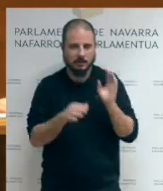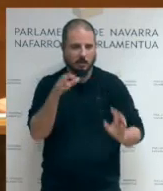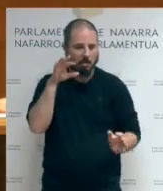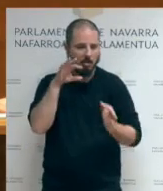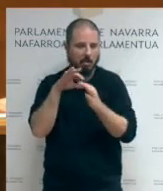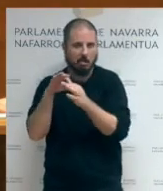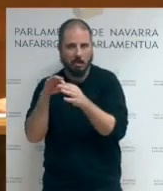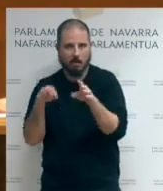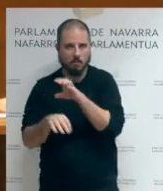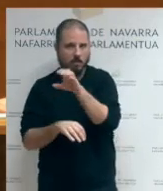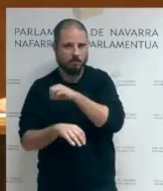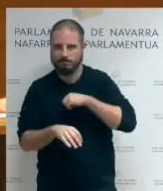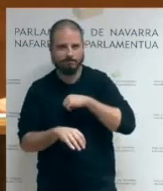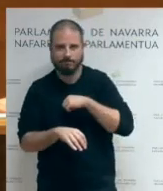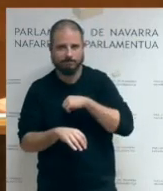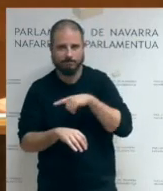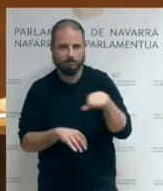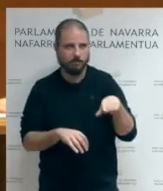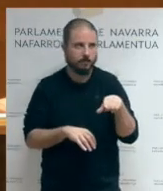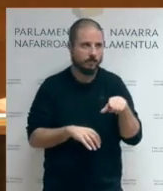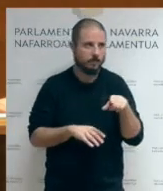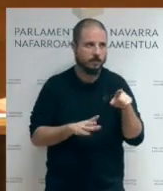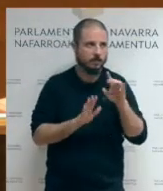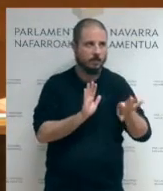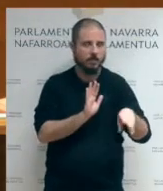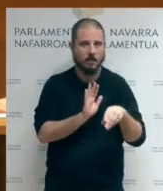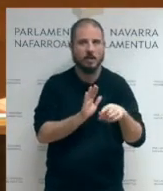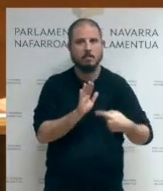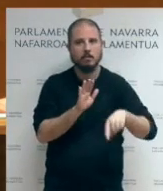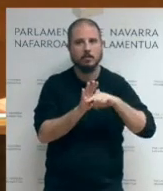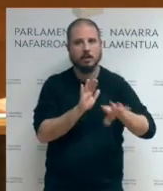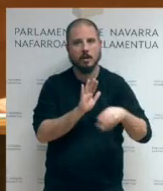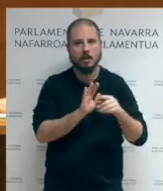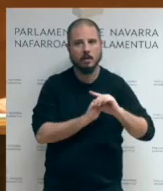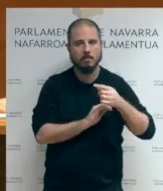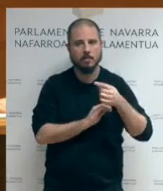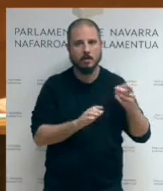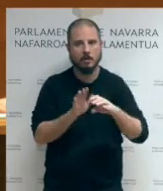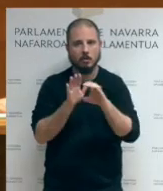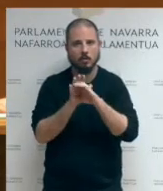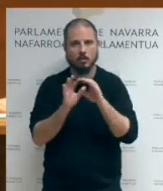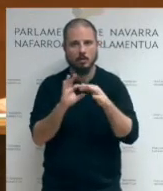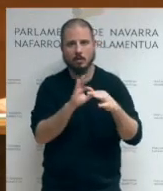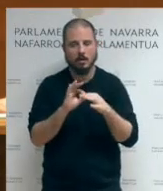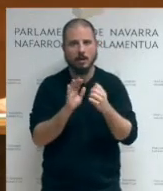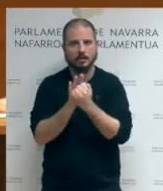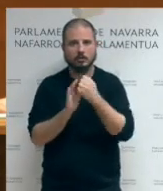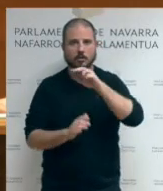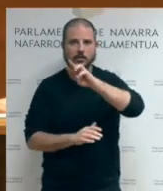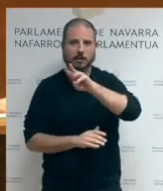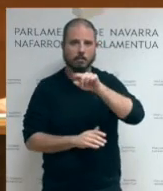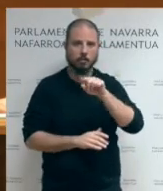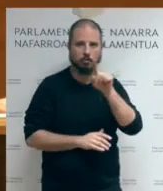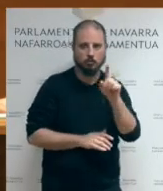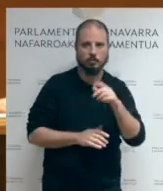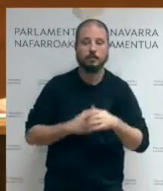régimen autonómico, sino a la disposición adicional primera y a la unidad constitucional en el artículo 3.1. Luego sí,